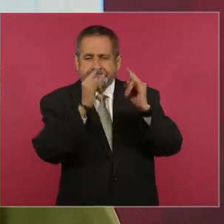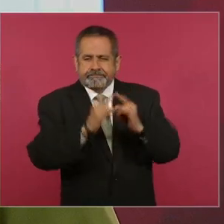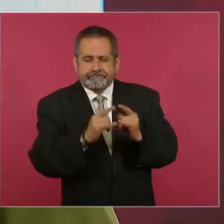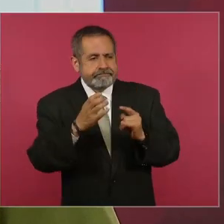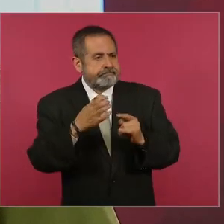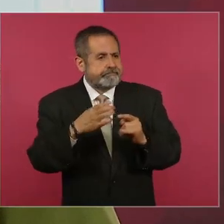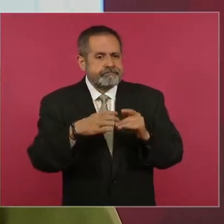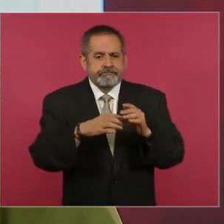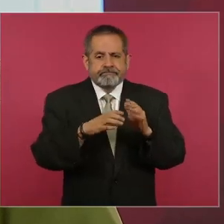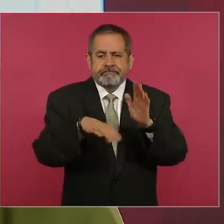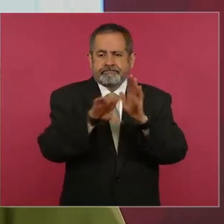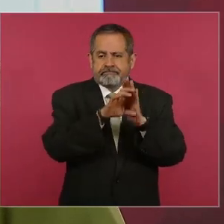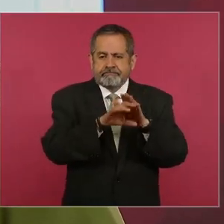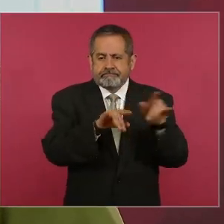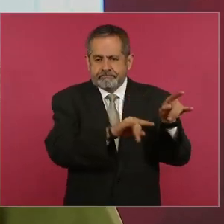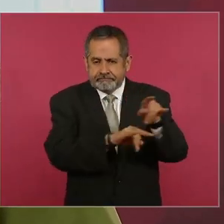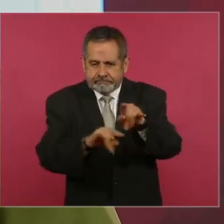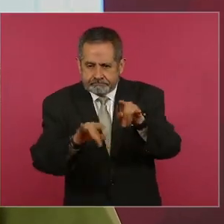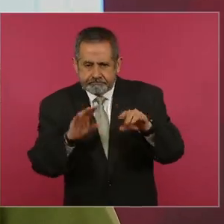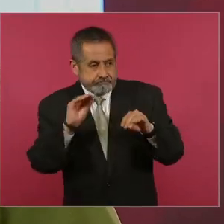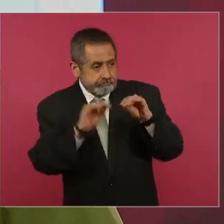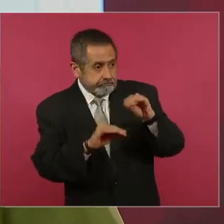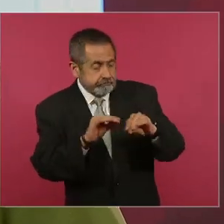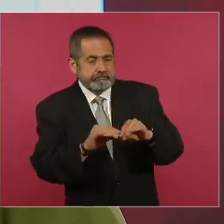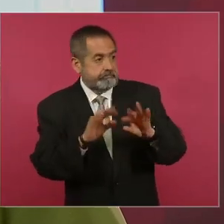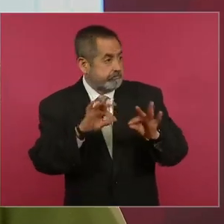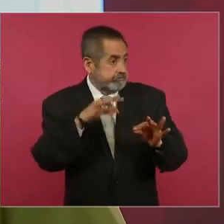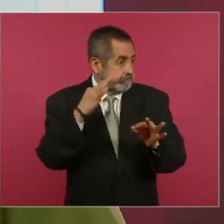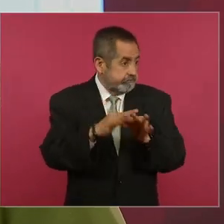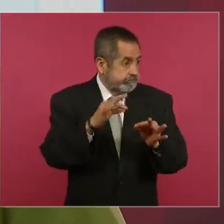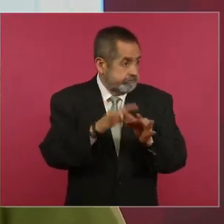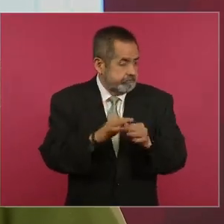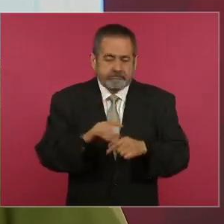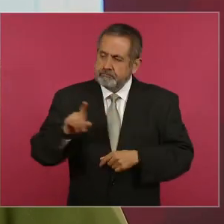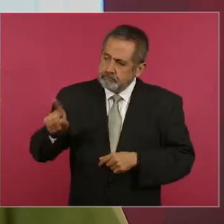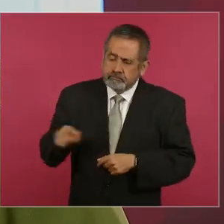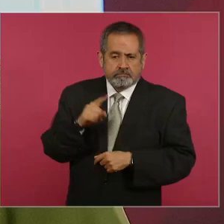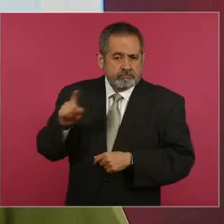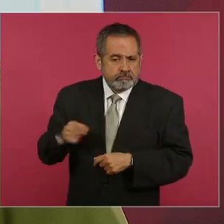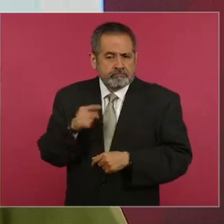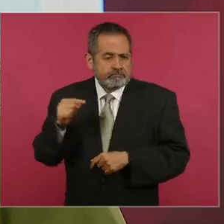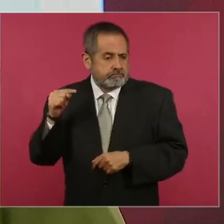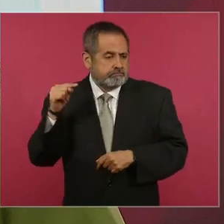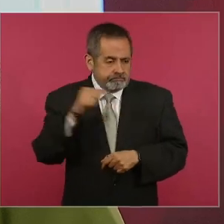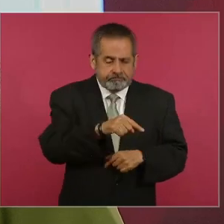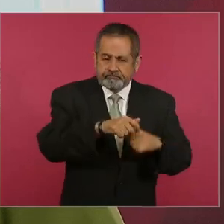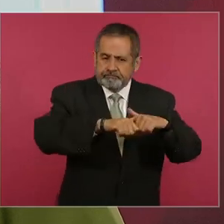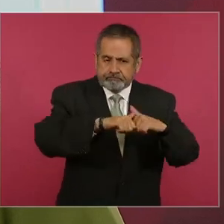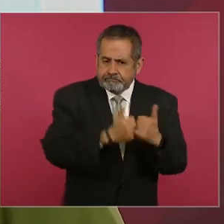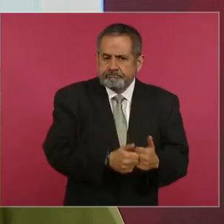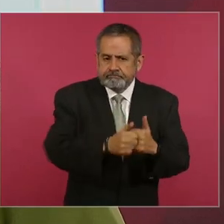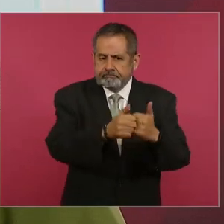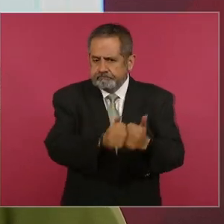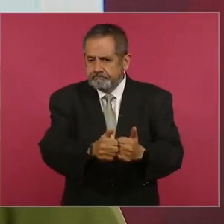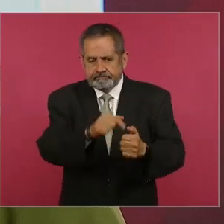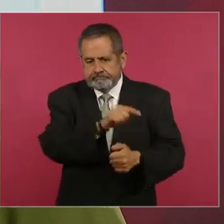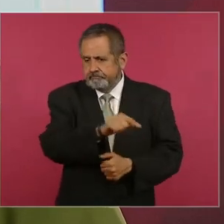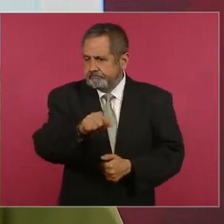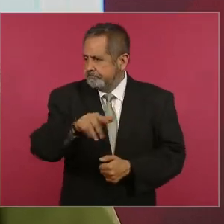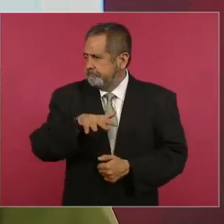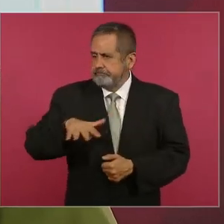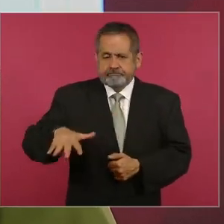ya permanentes para que se asignen ya al puerto de Acapulco, al municipio de